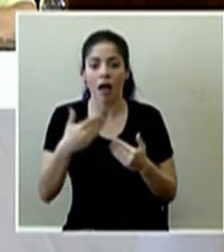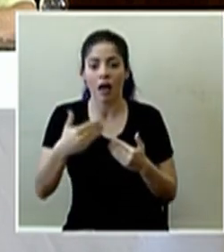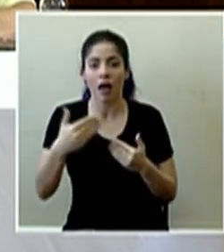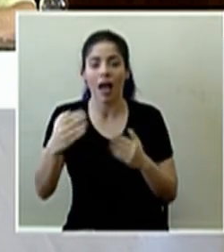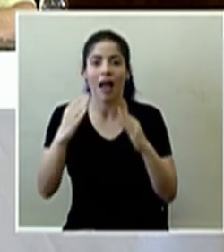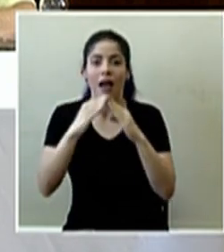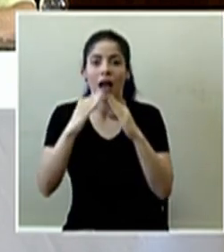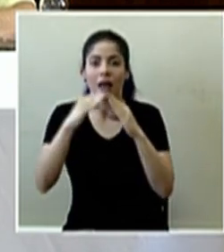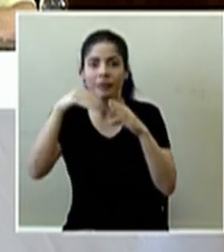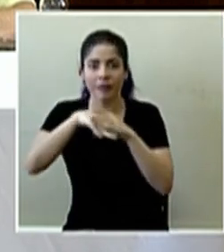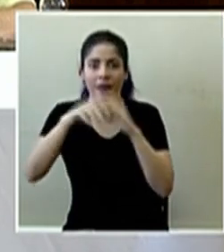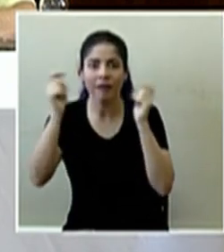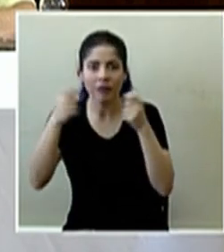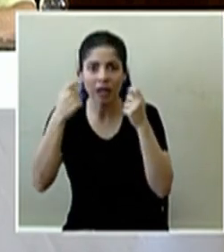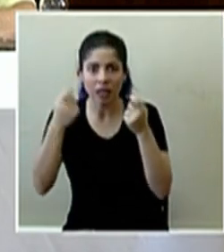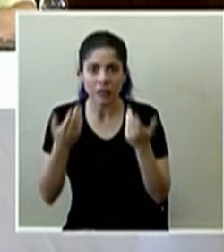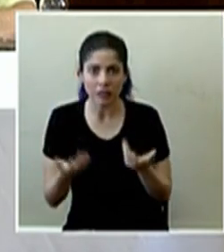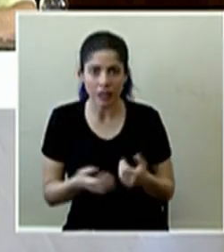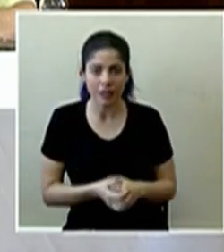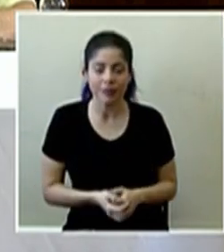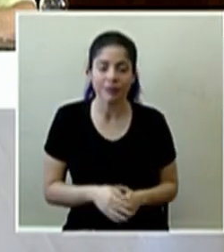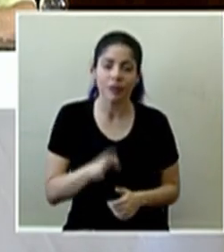en casas de habitación. Doctor Marín.